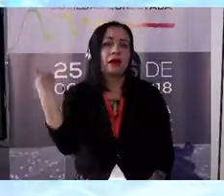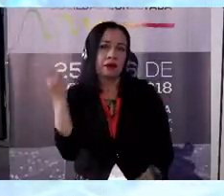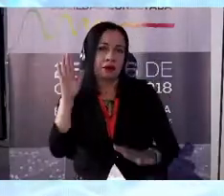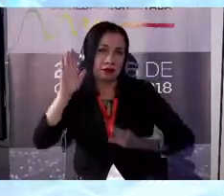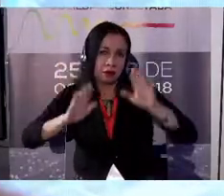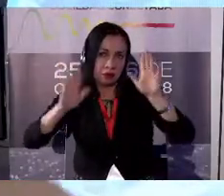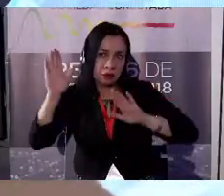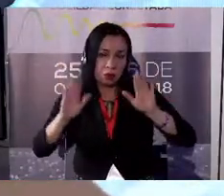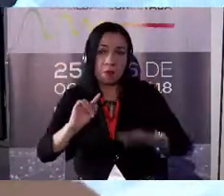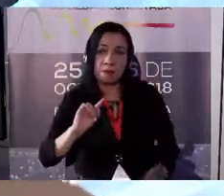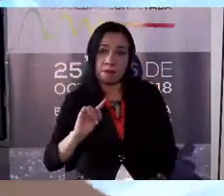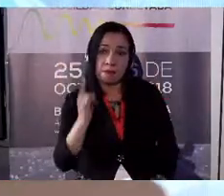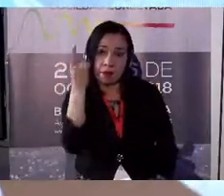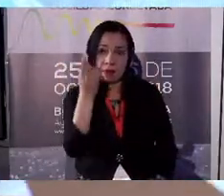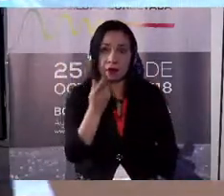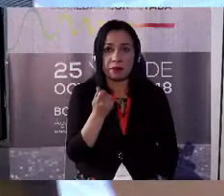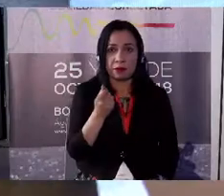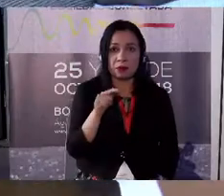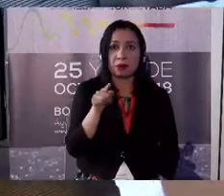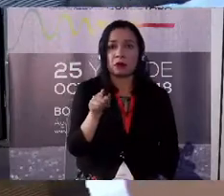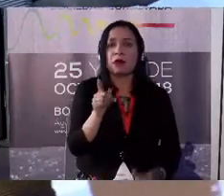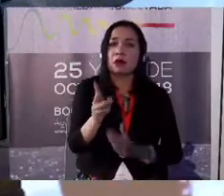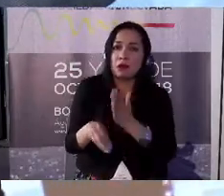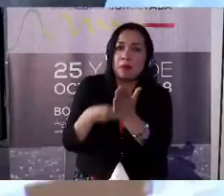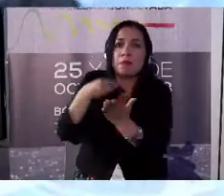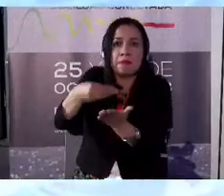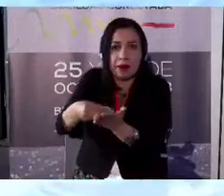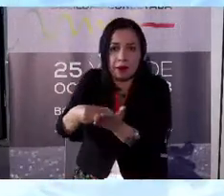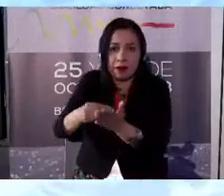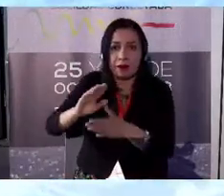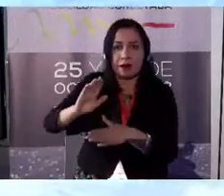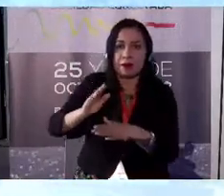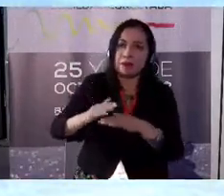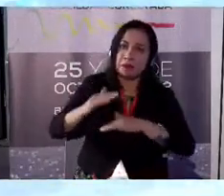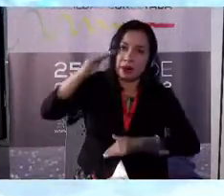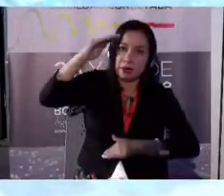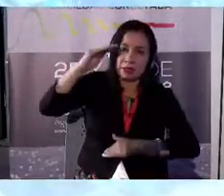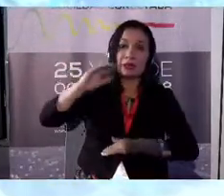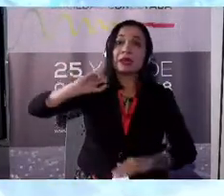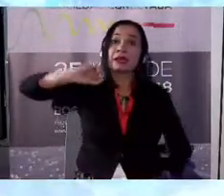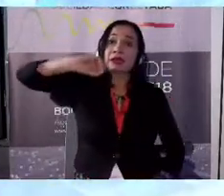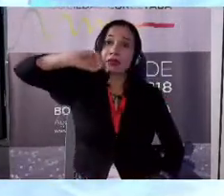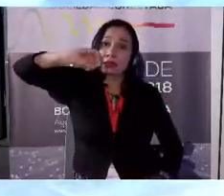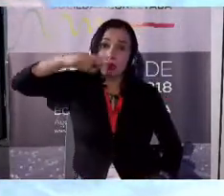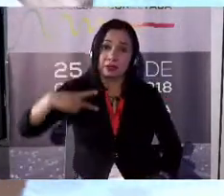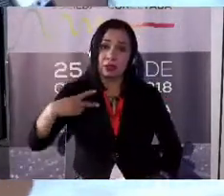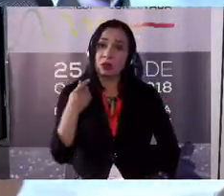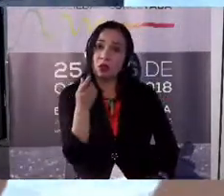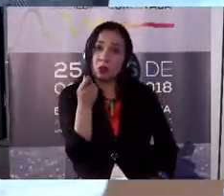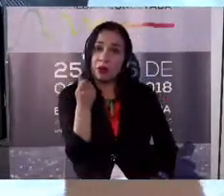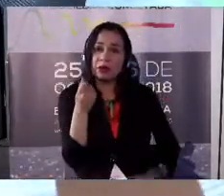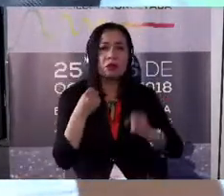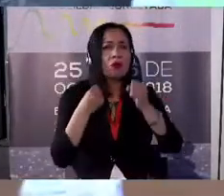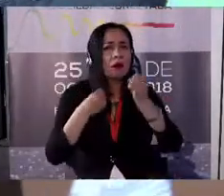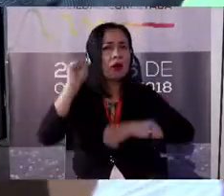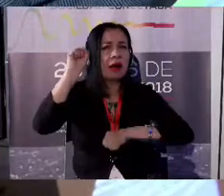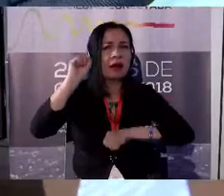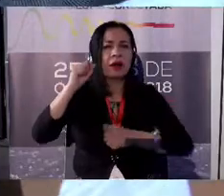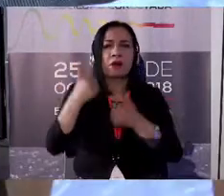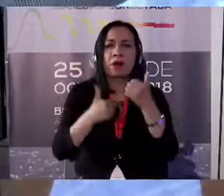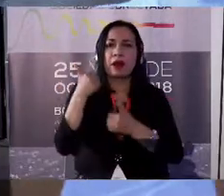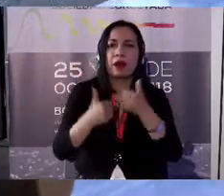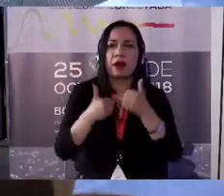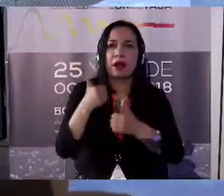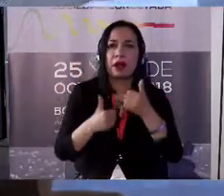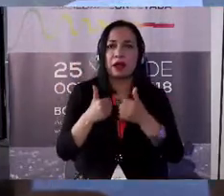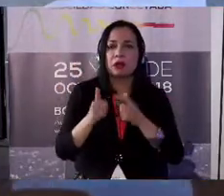primer precio, ese ganador paga lo que ofreció. En las subastas de segundo precio, el ganador es